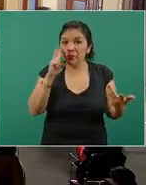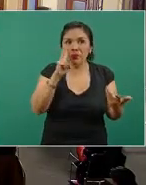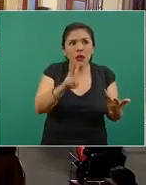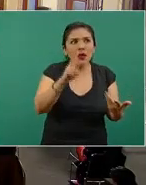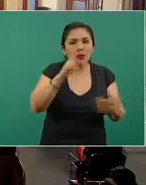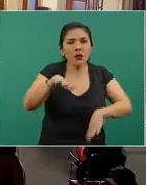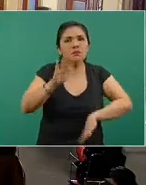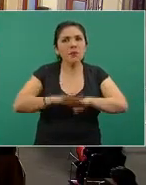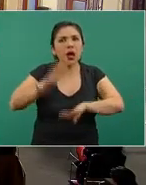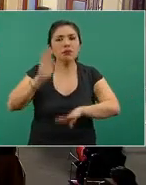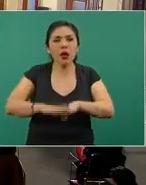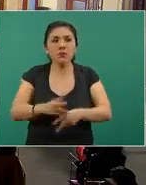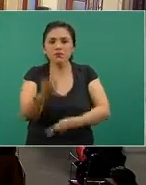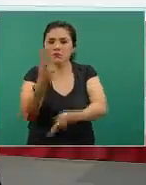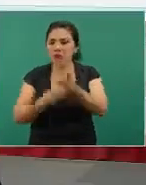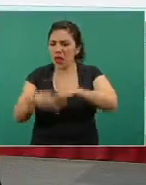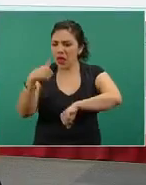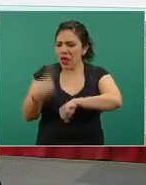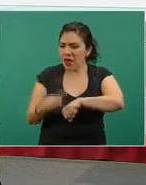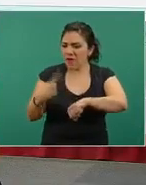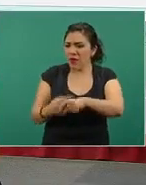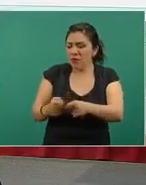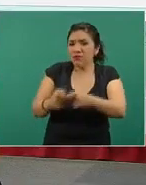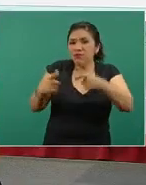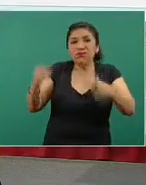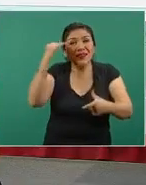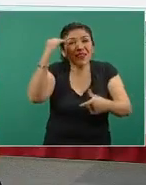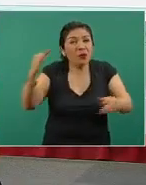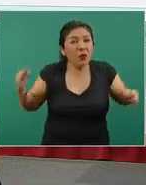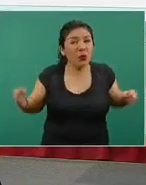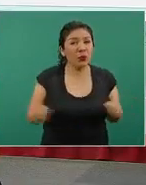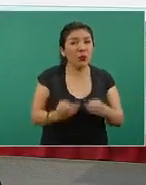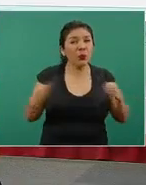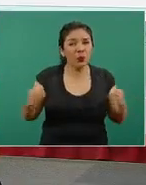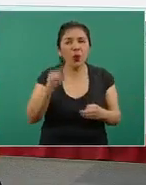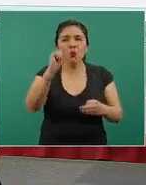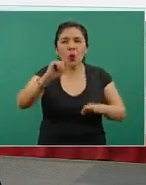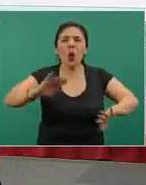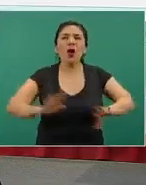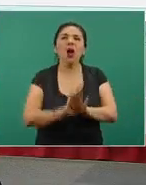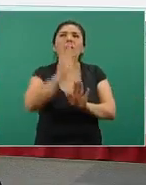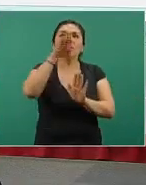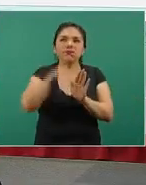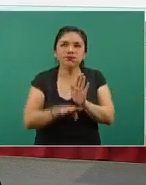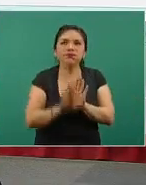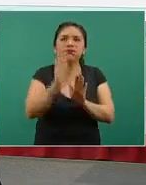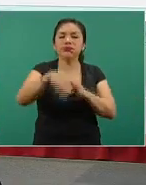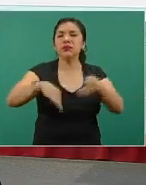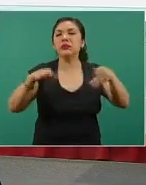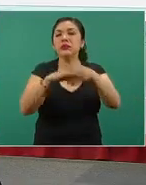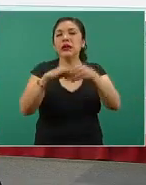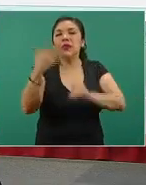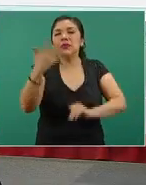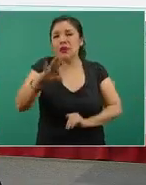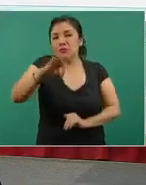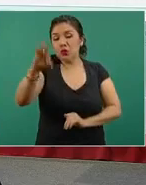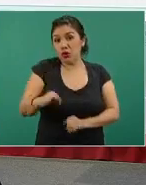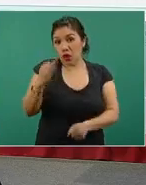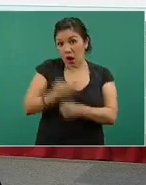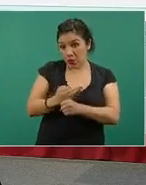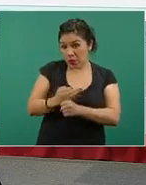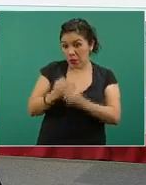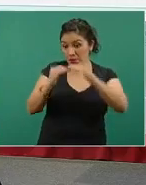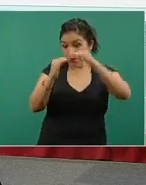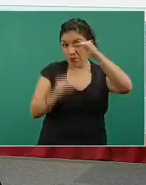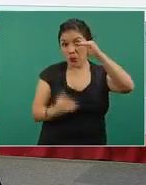incremento en el número de casos, durante el invierno tuvimos algunas fluctuaciones y un aumento, llegamos al 10% y en este momento hemos